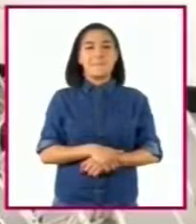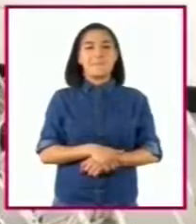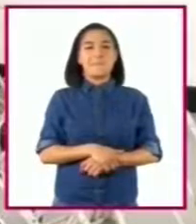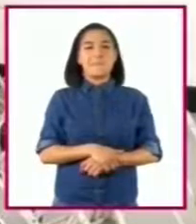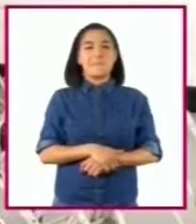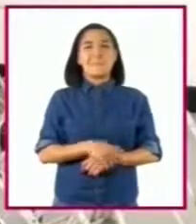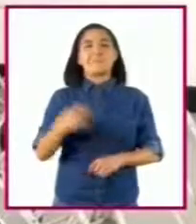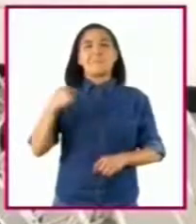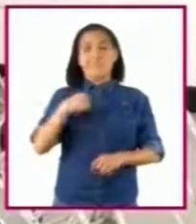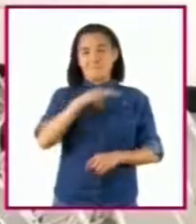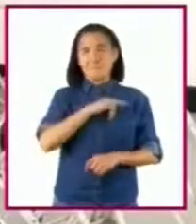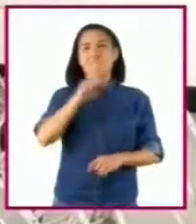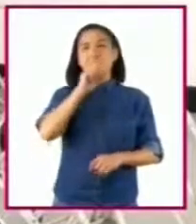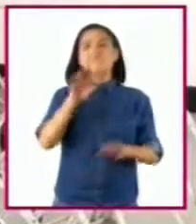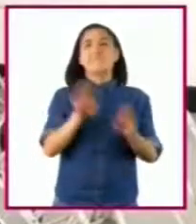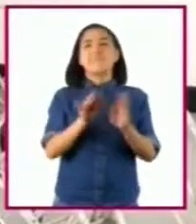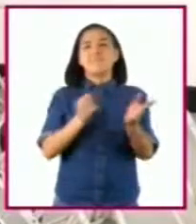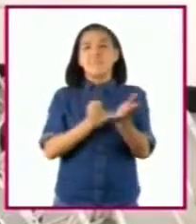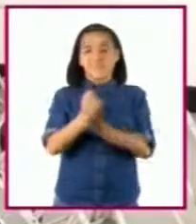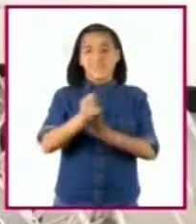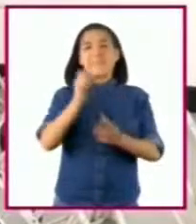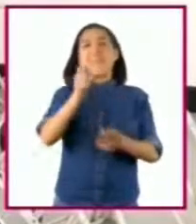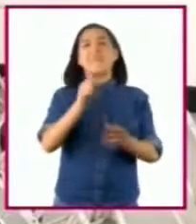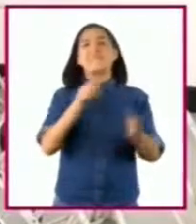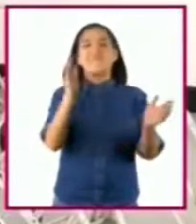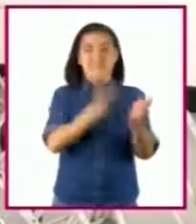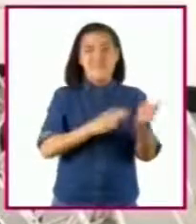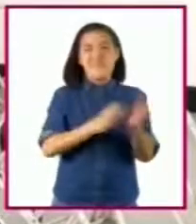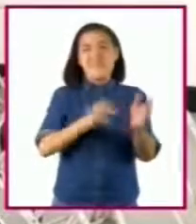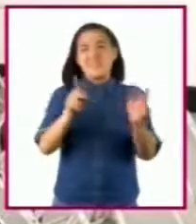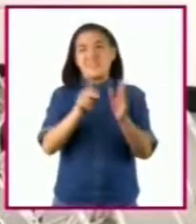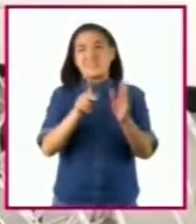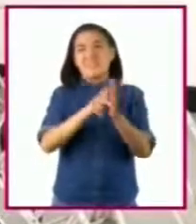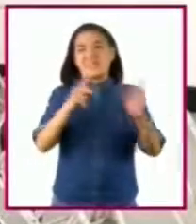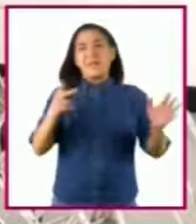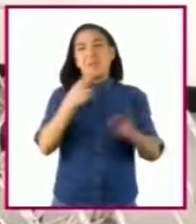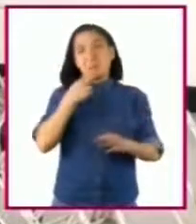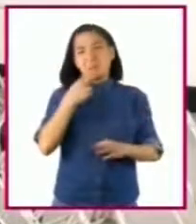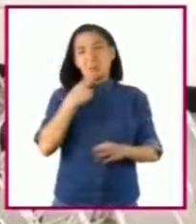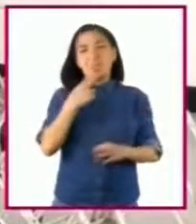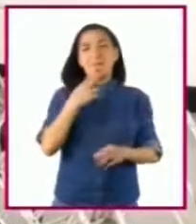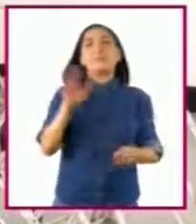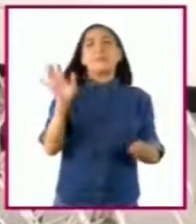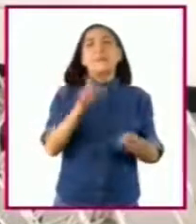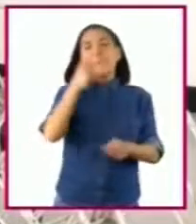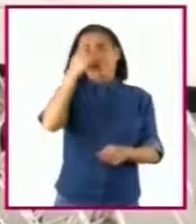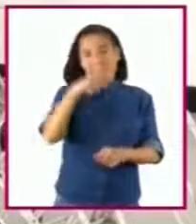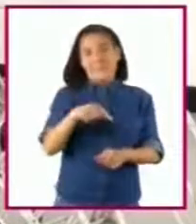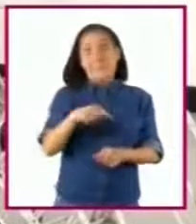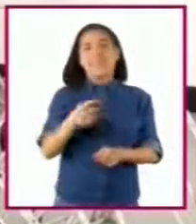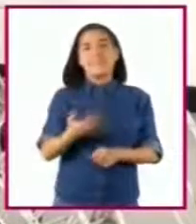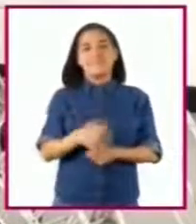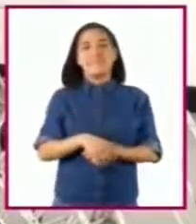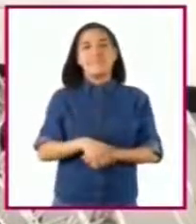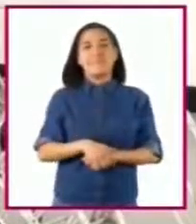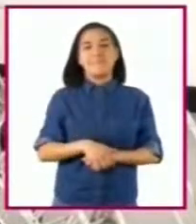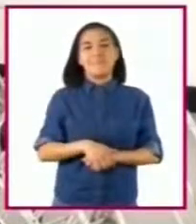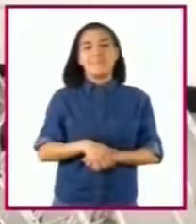Nosotros decidimos usar también papel periódico pensando en